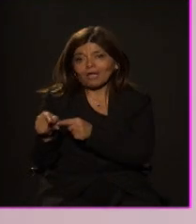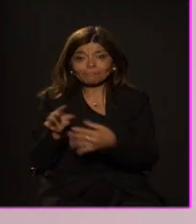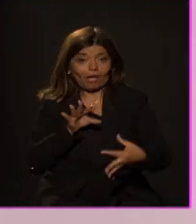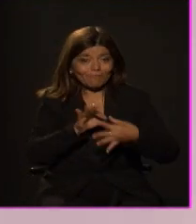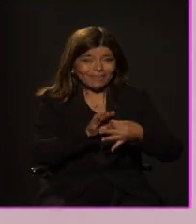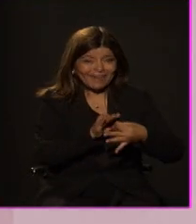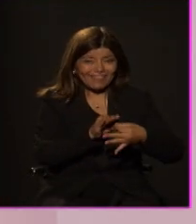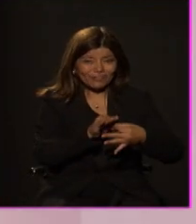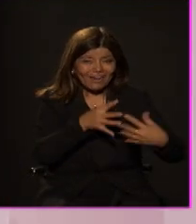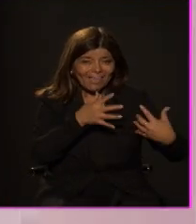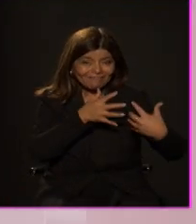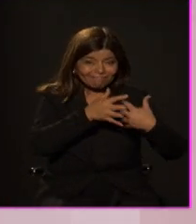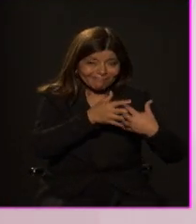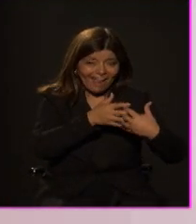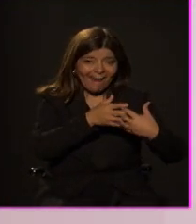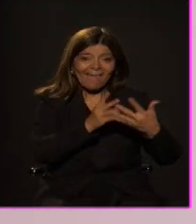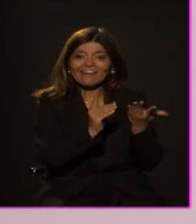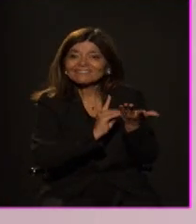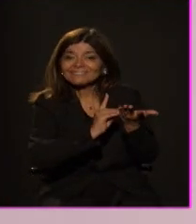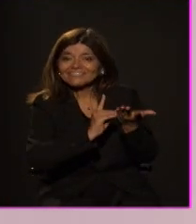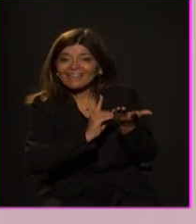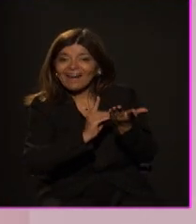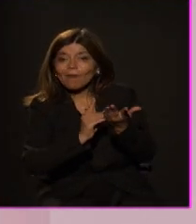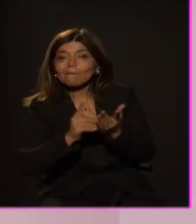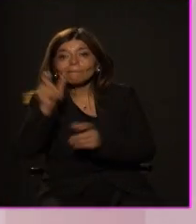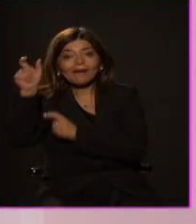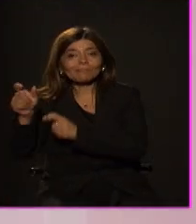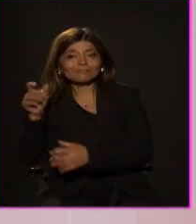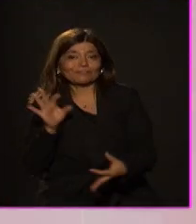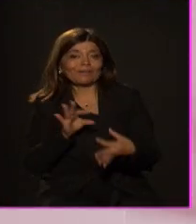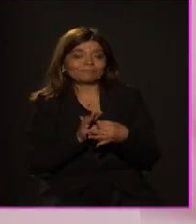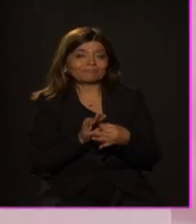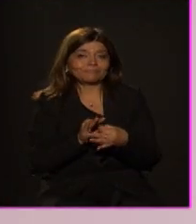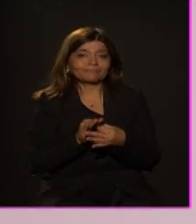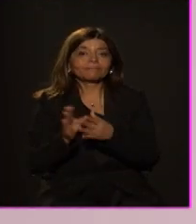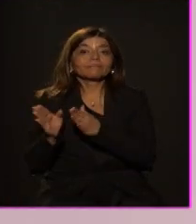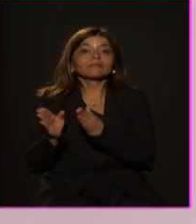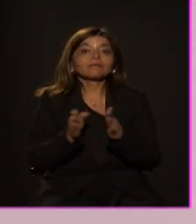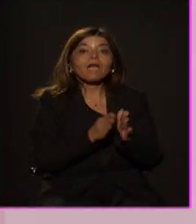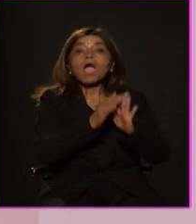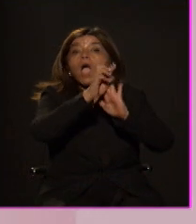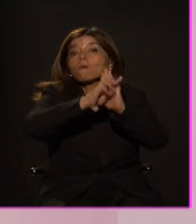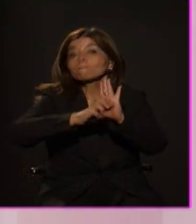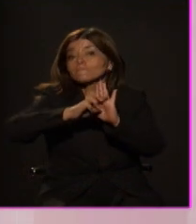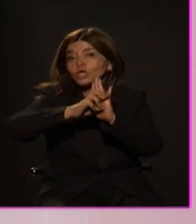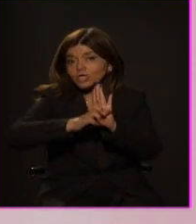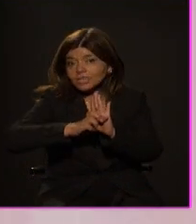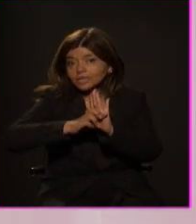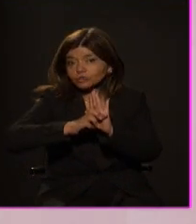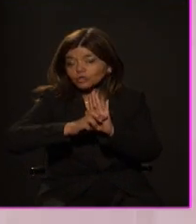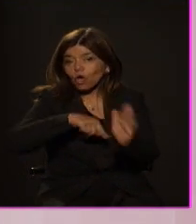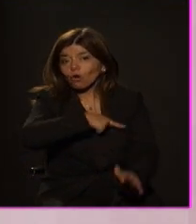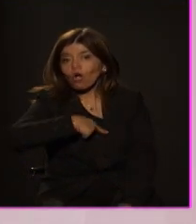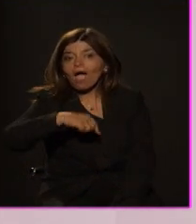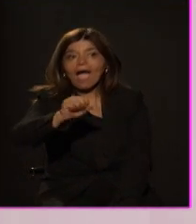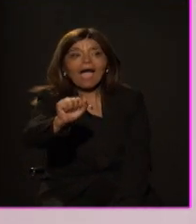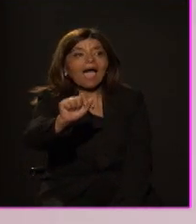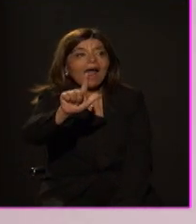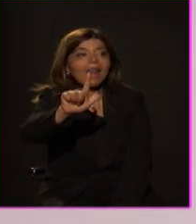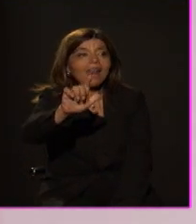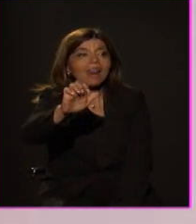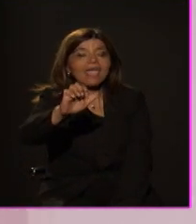Entonces, acá voy a introducir Alerce. Alerce es un proyecto interinstitucional, que acá pueden ver las instituciones